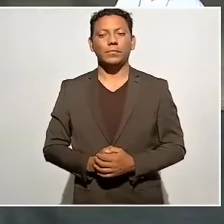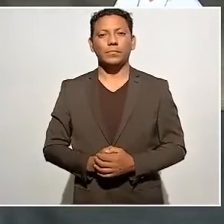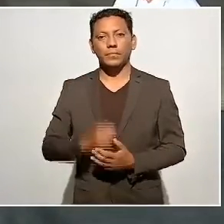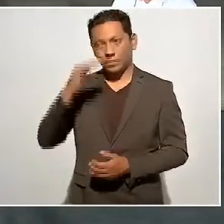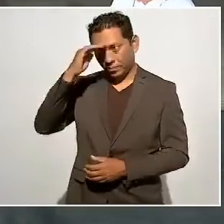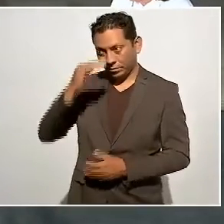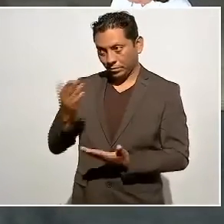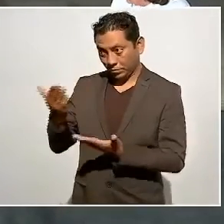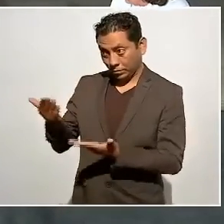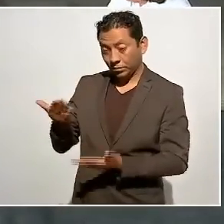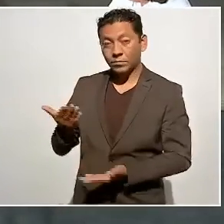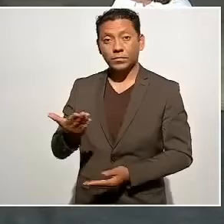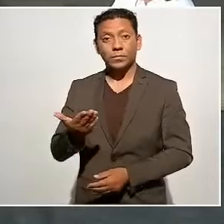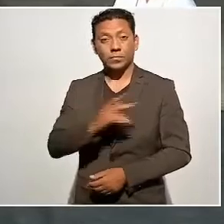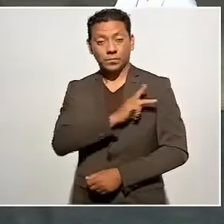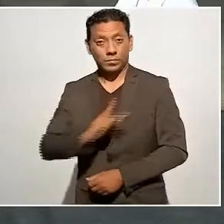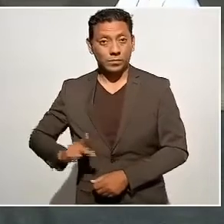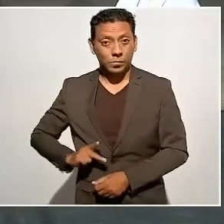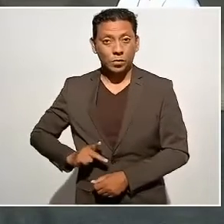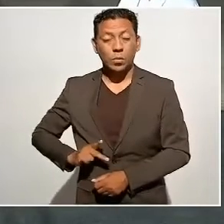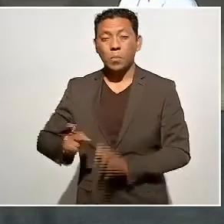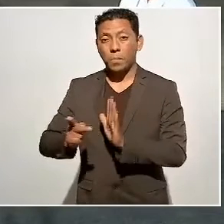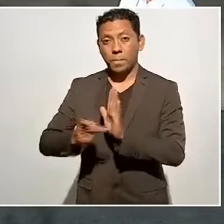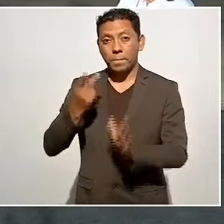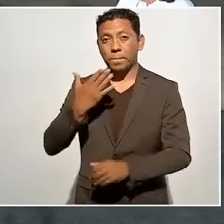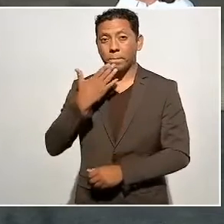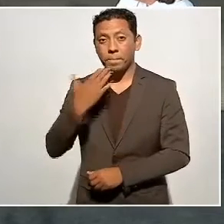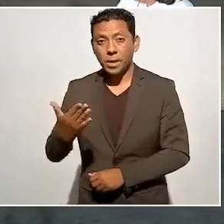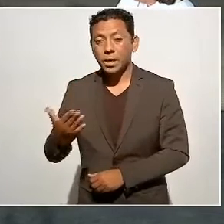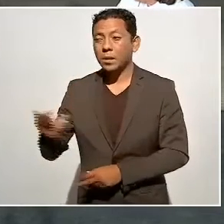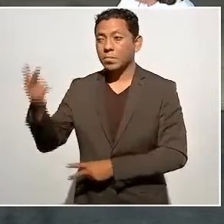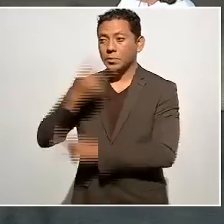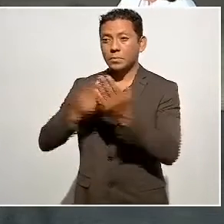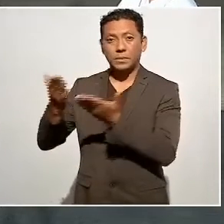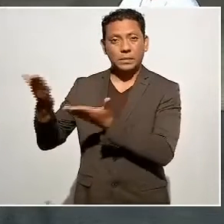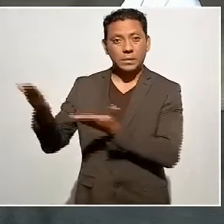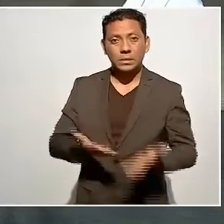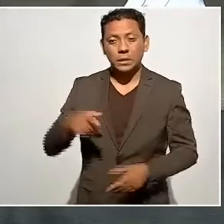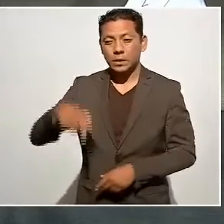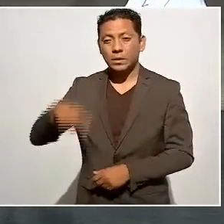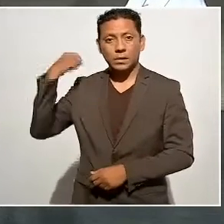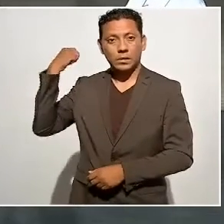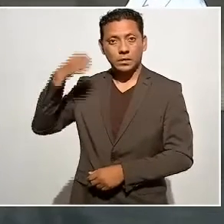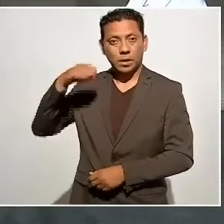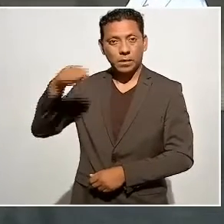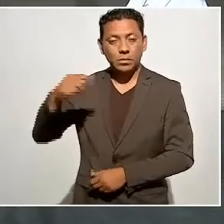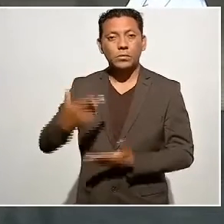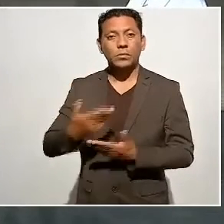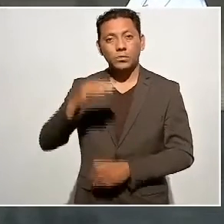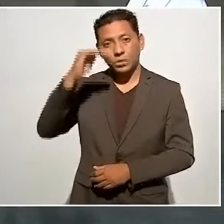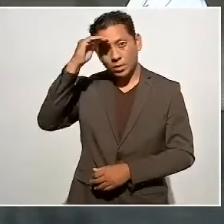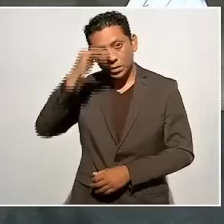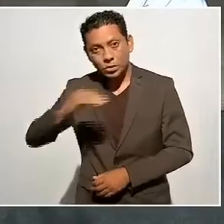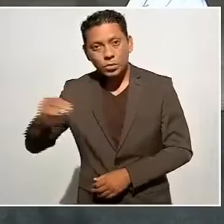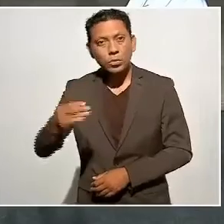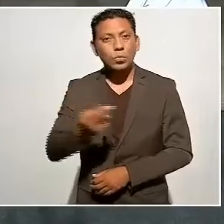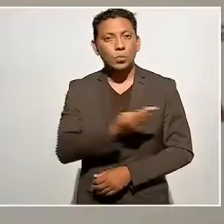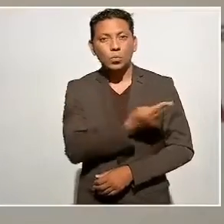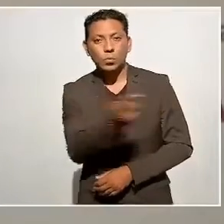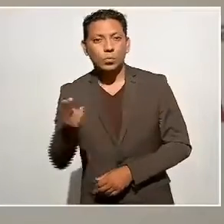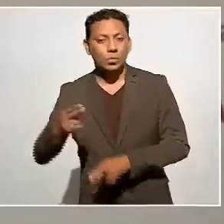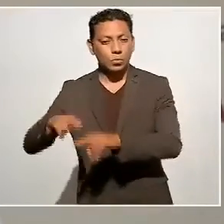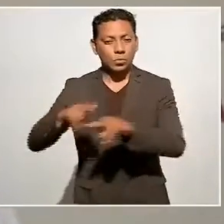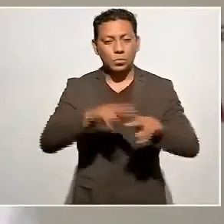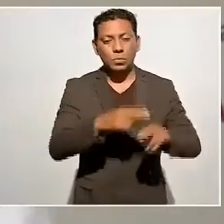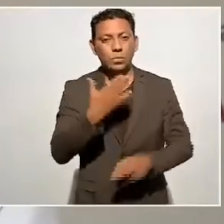Señor presidente, sea usted nuevamente bienvenido a Tabasco. Señores integrantes del